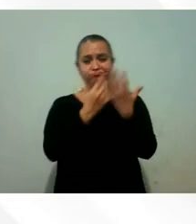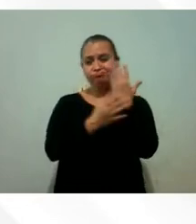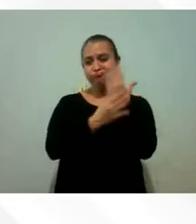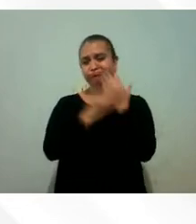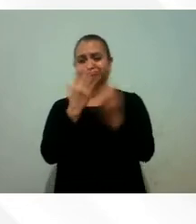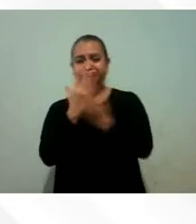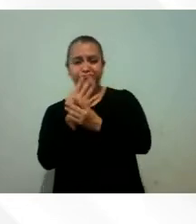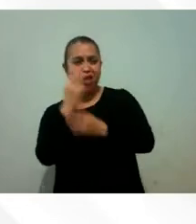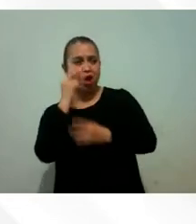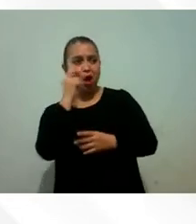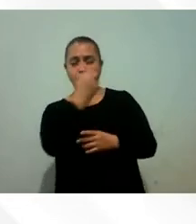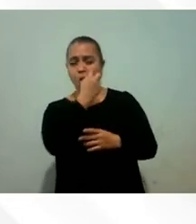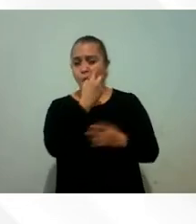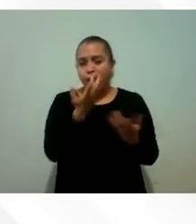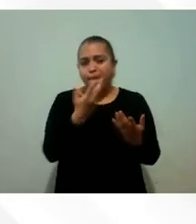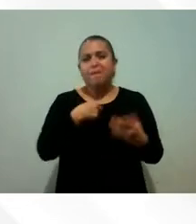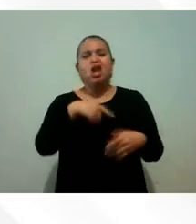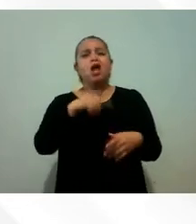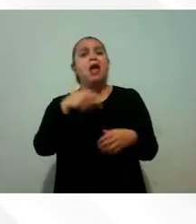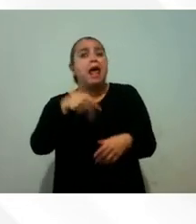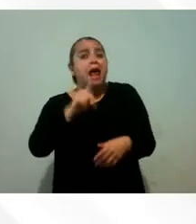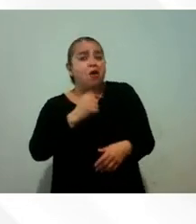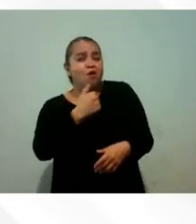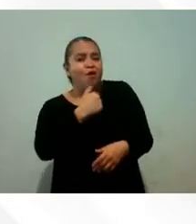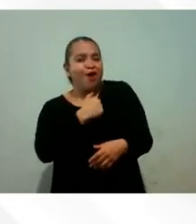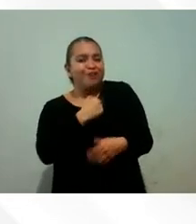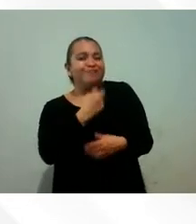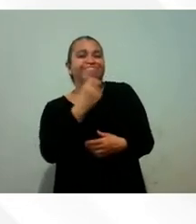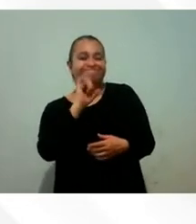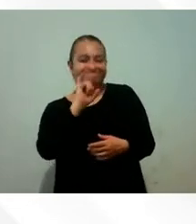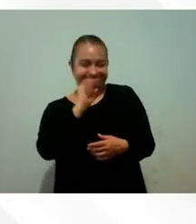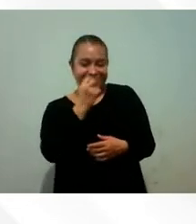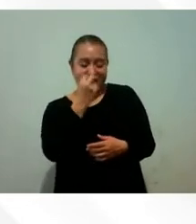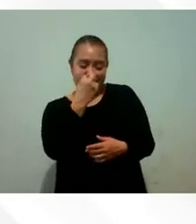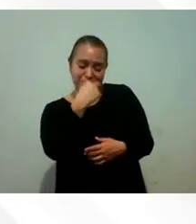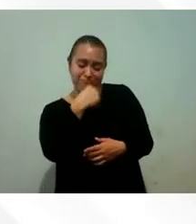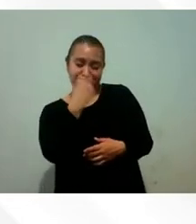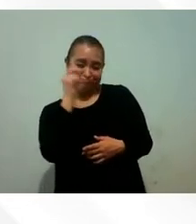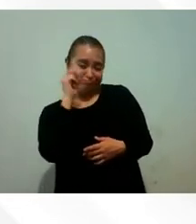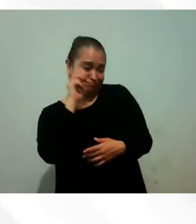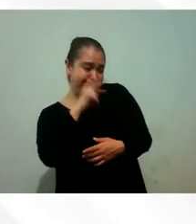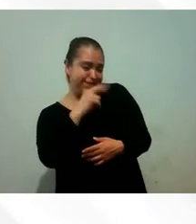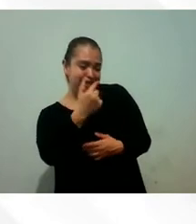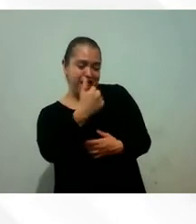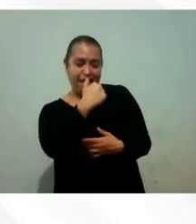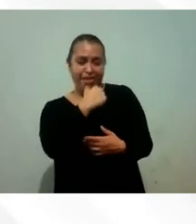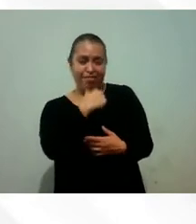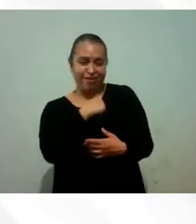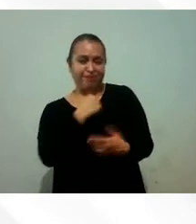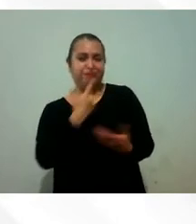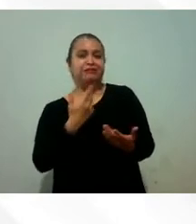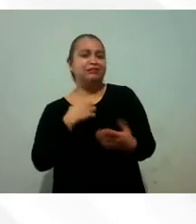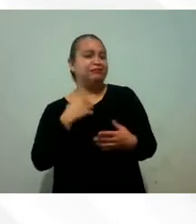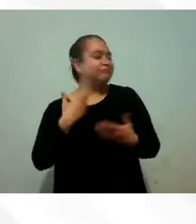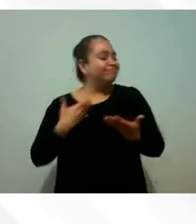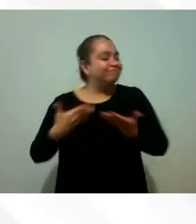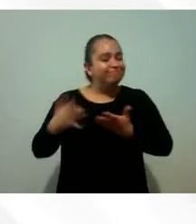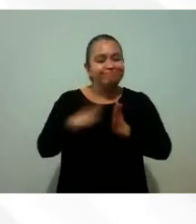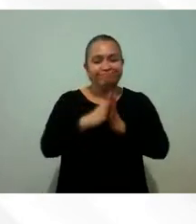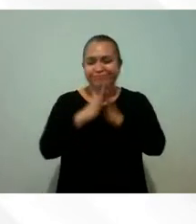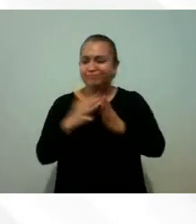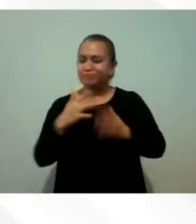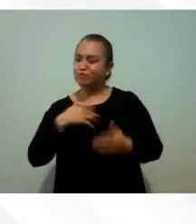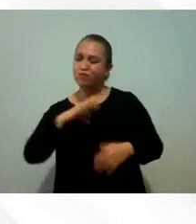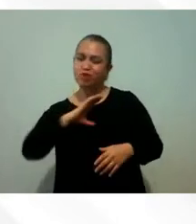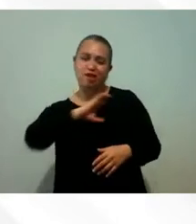ve y las percibe? Muchas gracias. Y gracias y siguen opinando. Me encanta su participación para que ustedes también lo